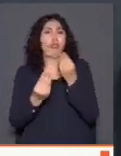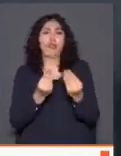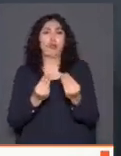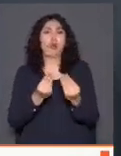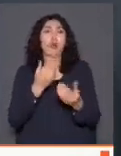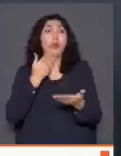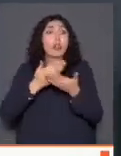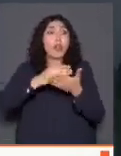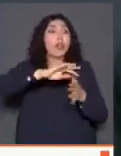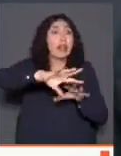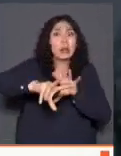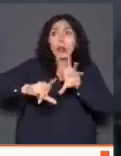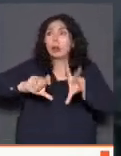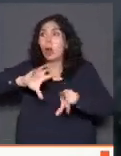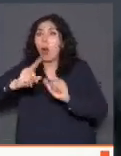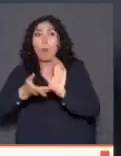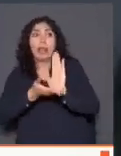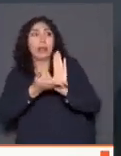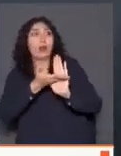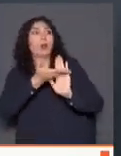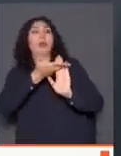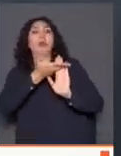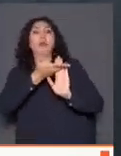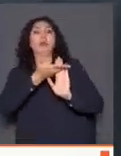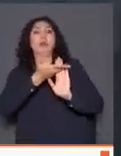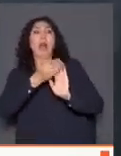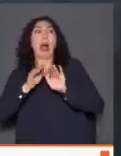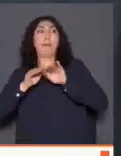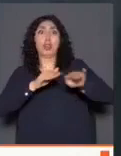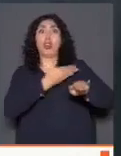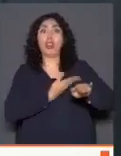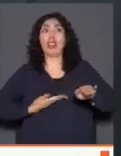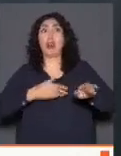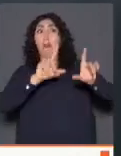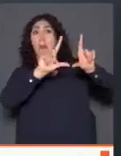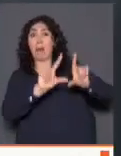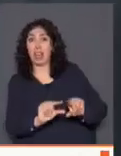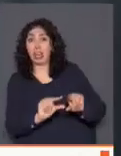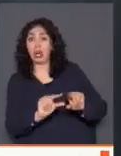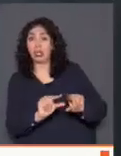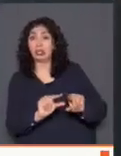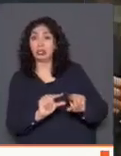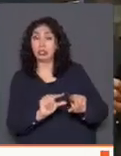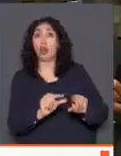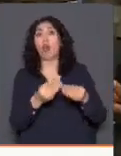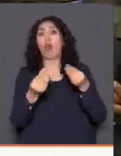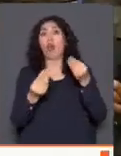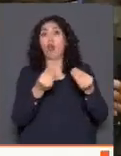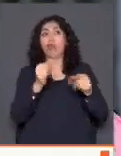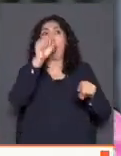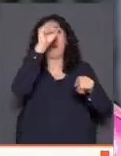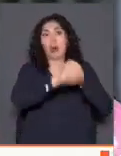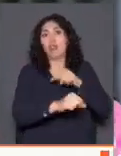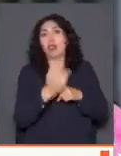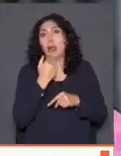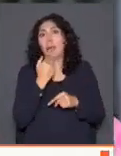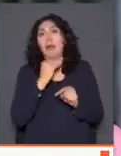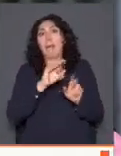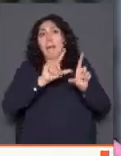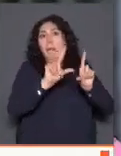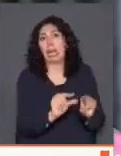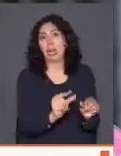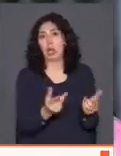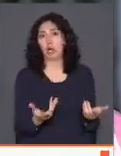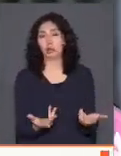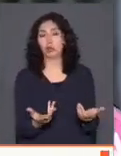imagen presidencial y empieza a caer el apoyo del gobierno, el apoyo a la opción del apruebo naturalmente se va a impactar. No es algo que